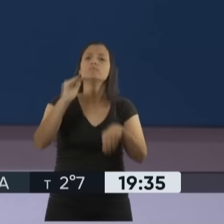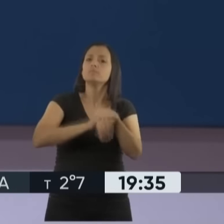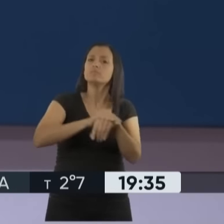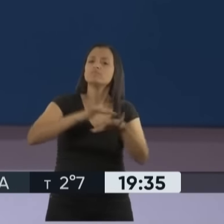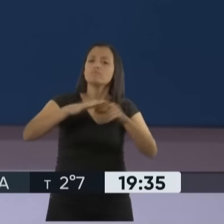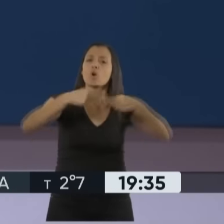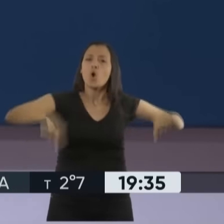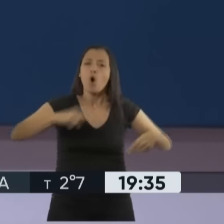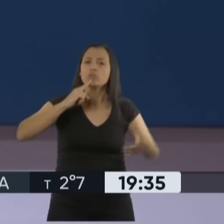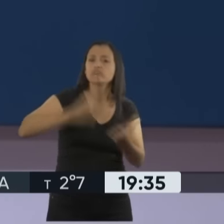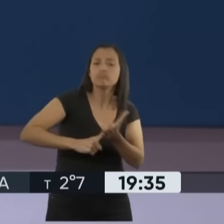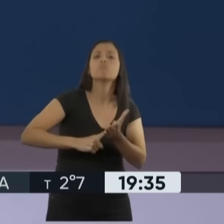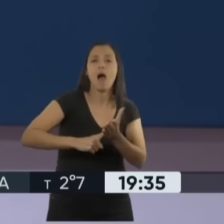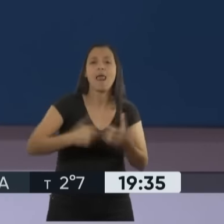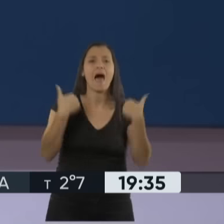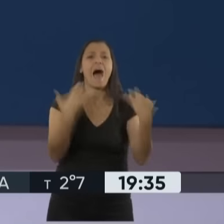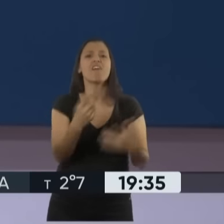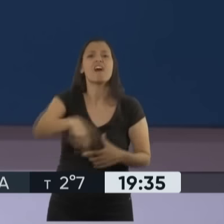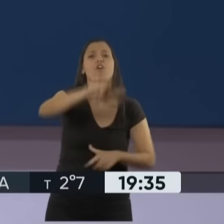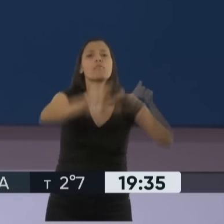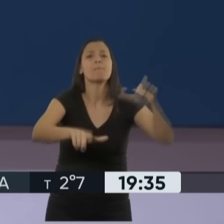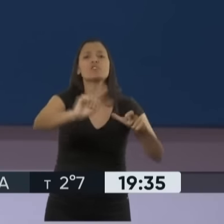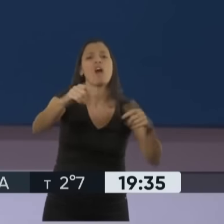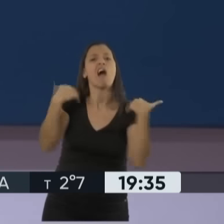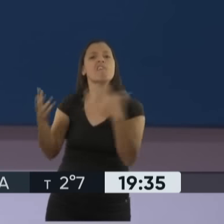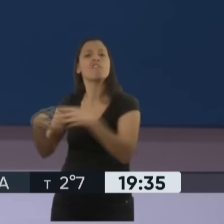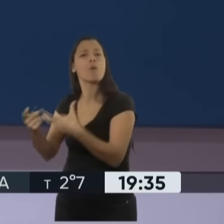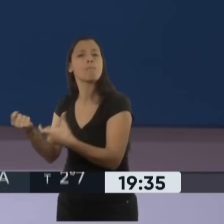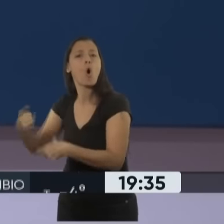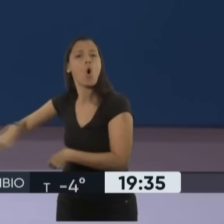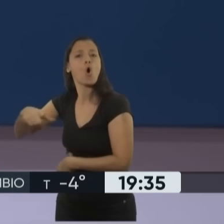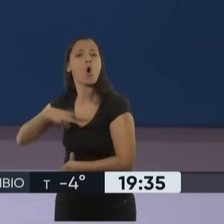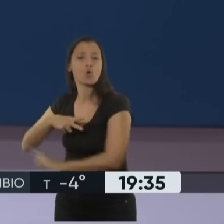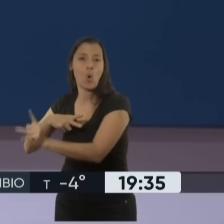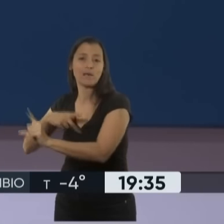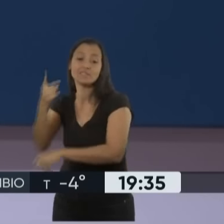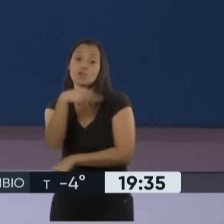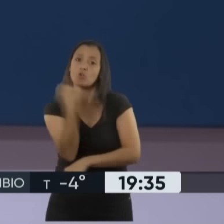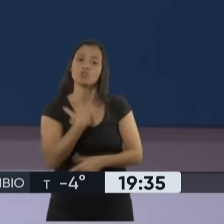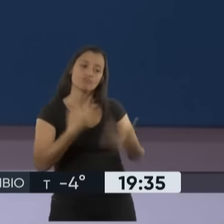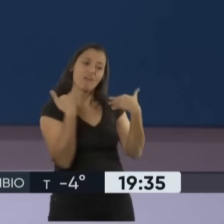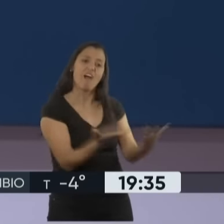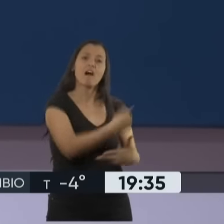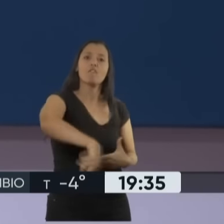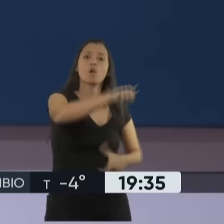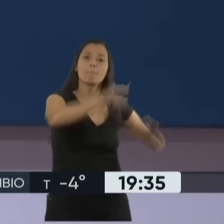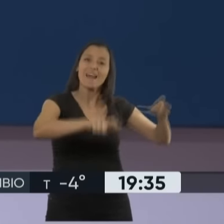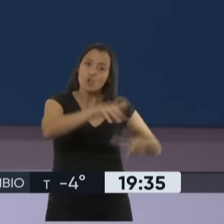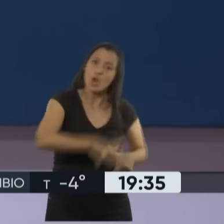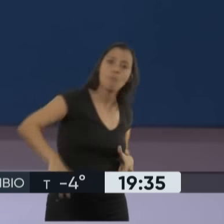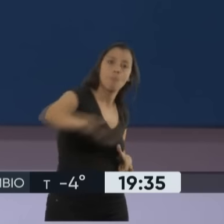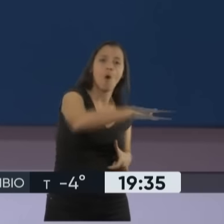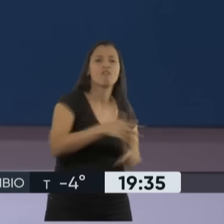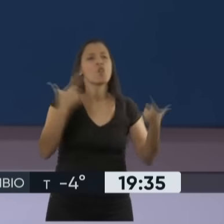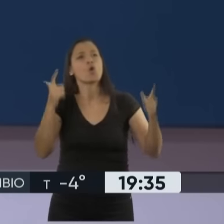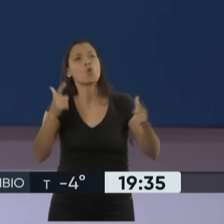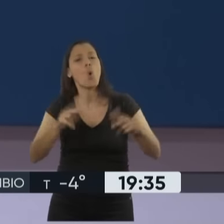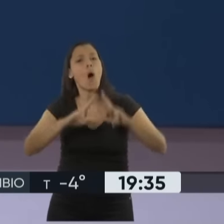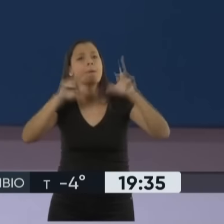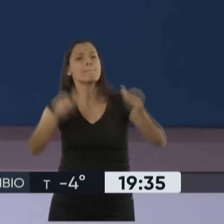beneficio del conjunto de la población y no de unos pocos no hay teorema del